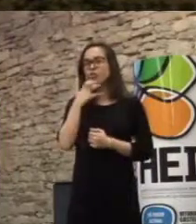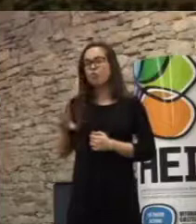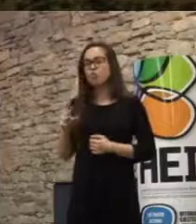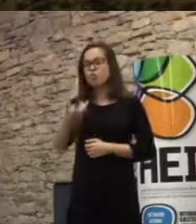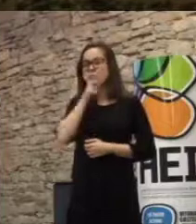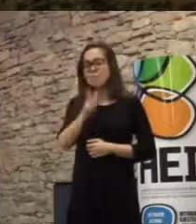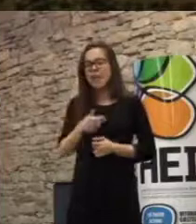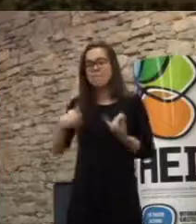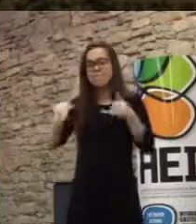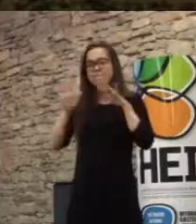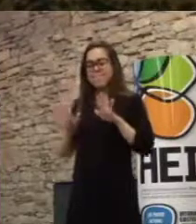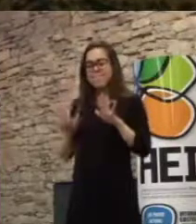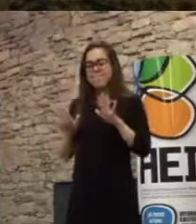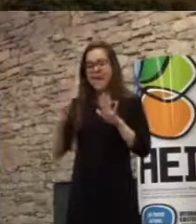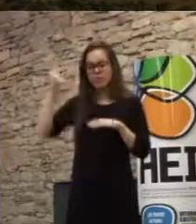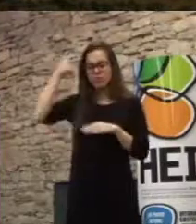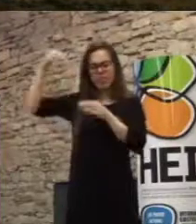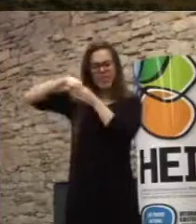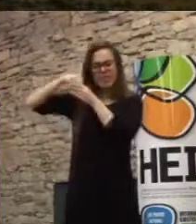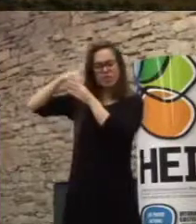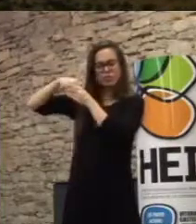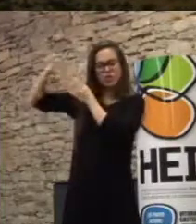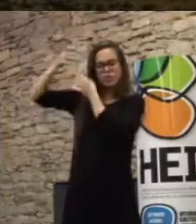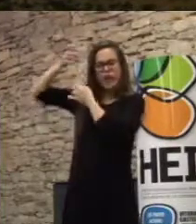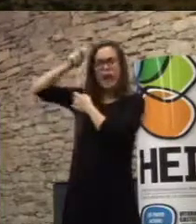dice se marca bíblico diablillo que tenemos ahí que dice